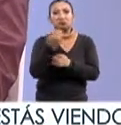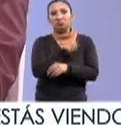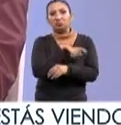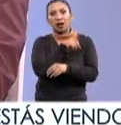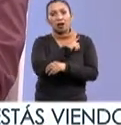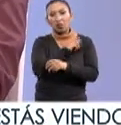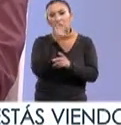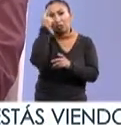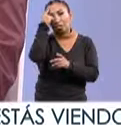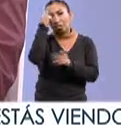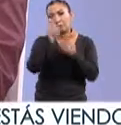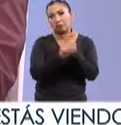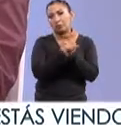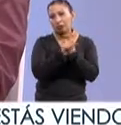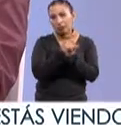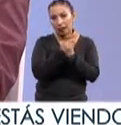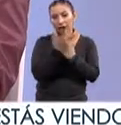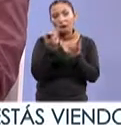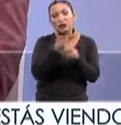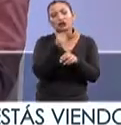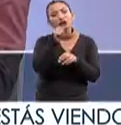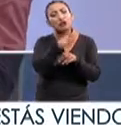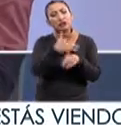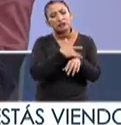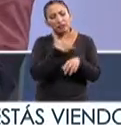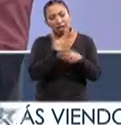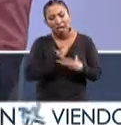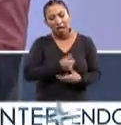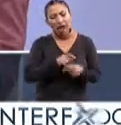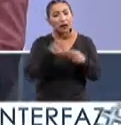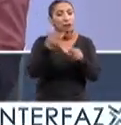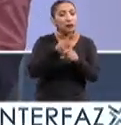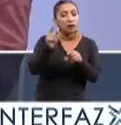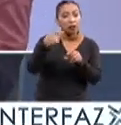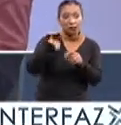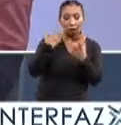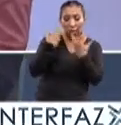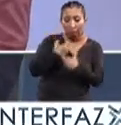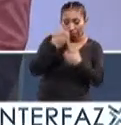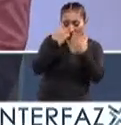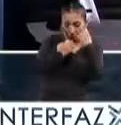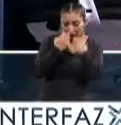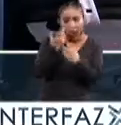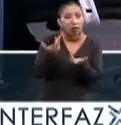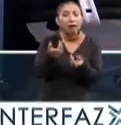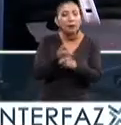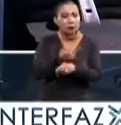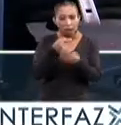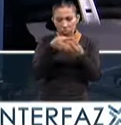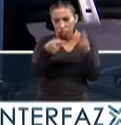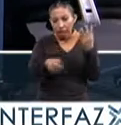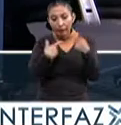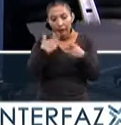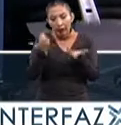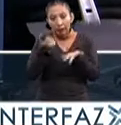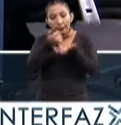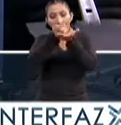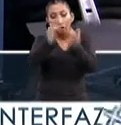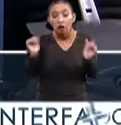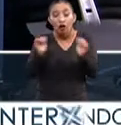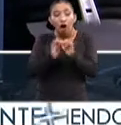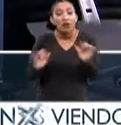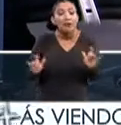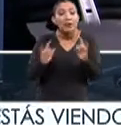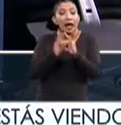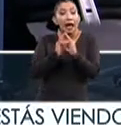salud mental, ¿no? O sea, qué pasa si te sientes de tal forma, si tienes un cuadro depresivo. Entonces, se corona, digamos, con la Feria